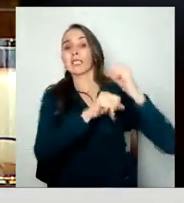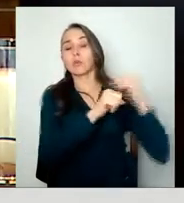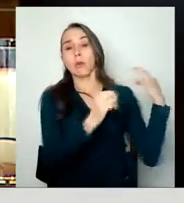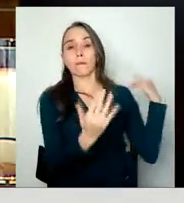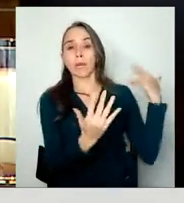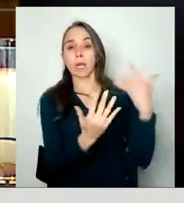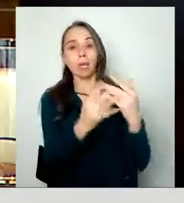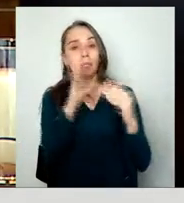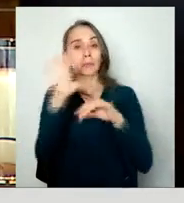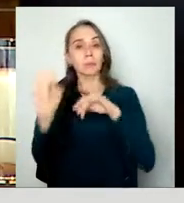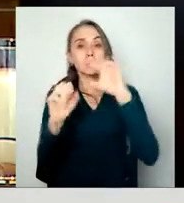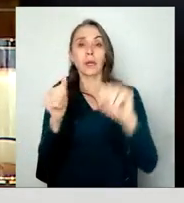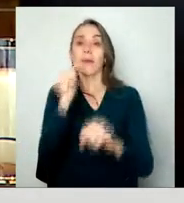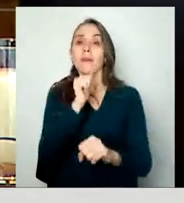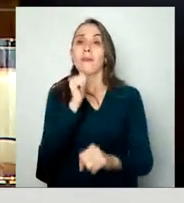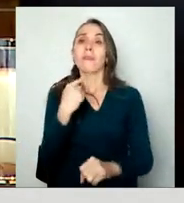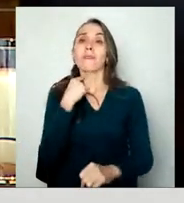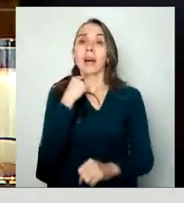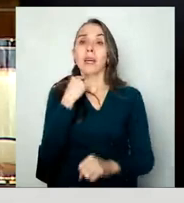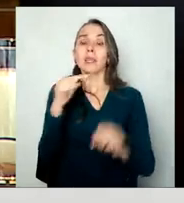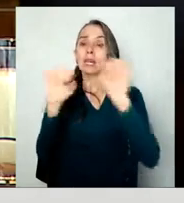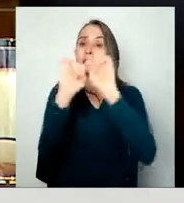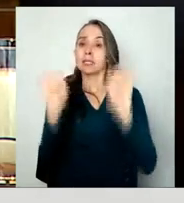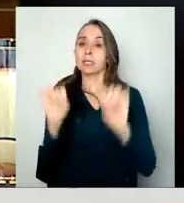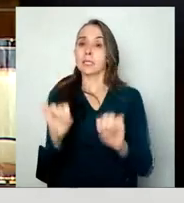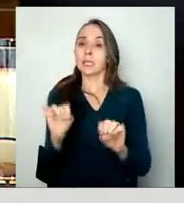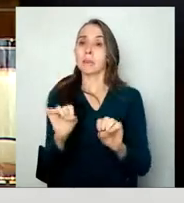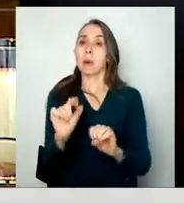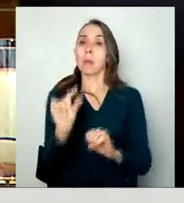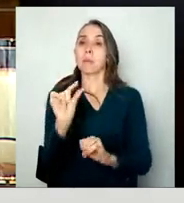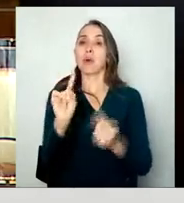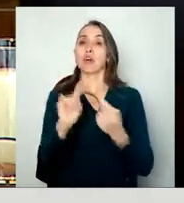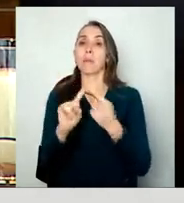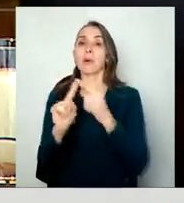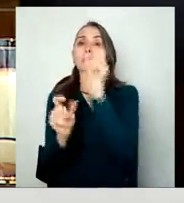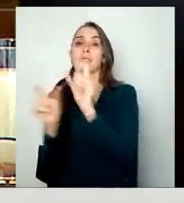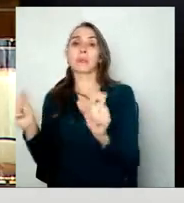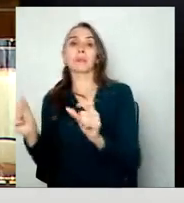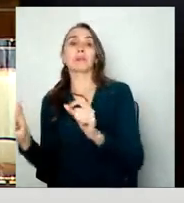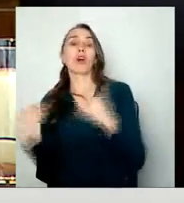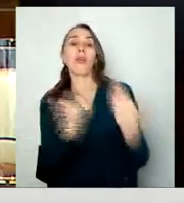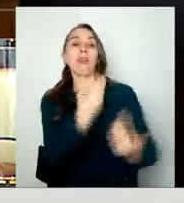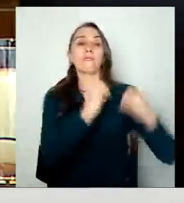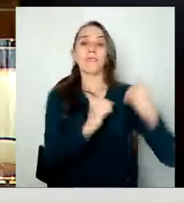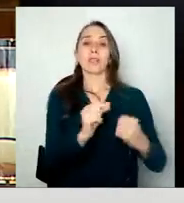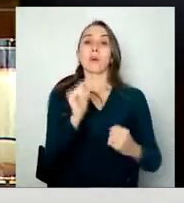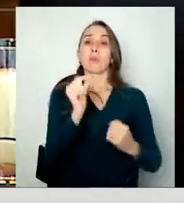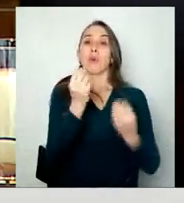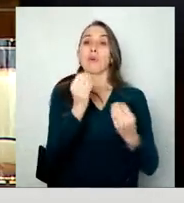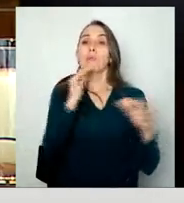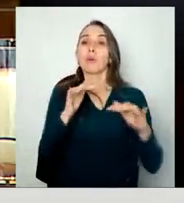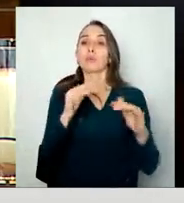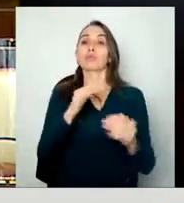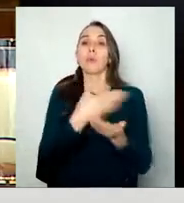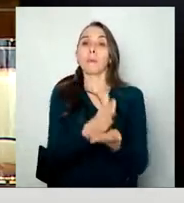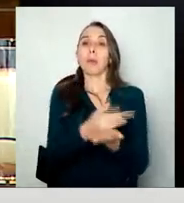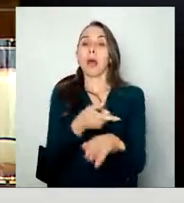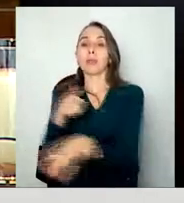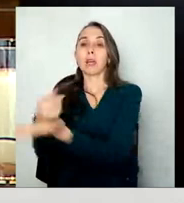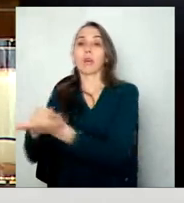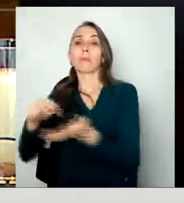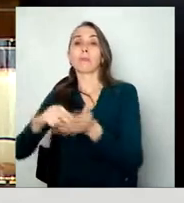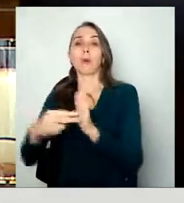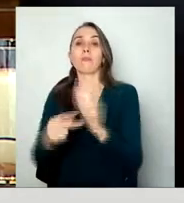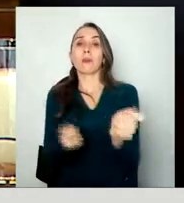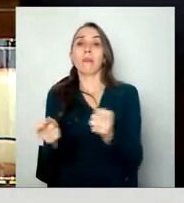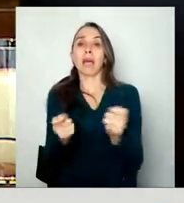de deficiencias en el sistema tal como una baja participación de oferentes poca eficiencia en el plan de compras problemas de gestión en los